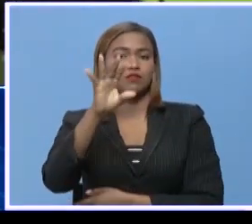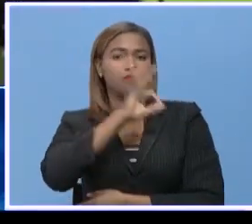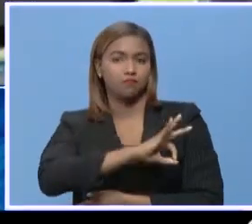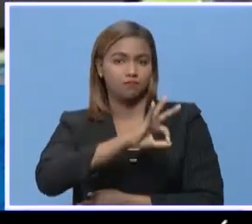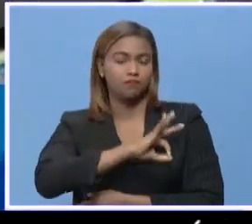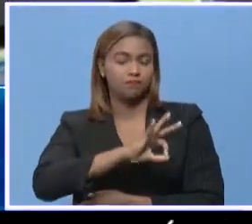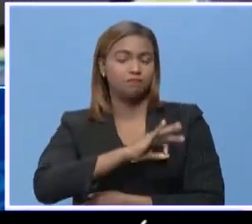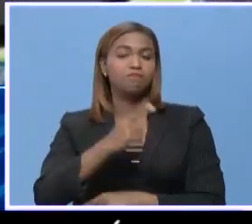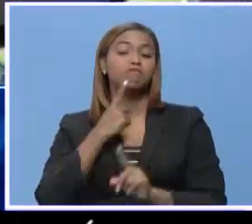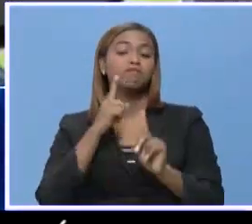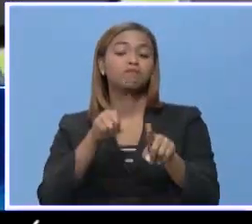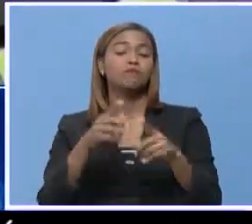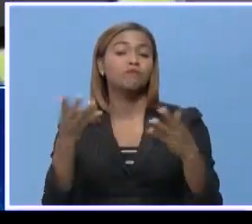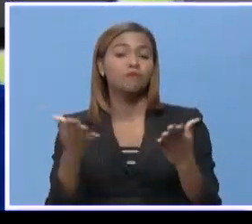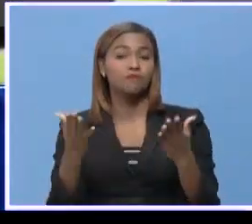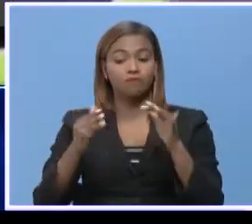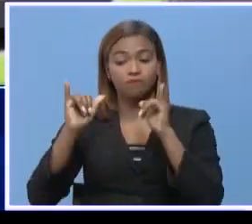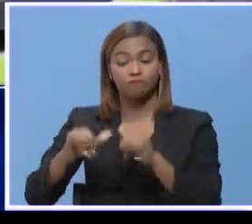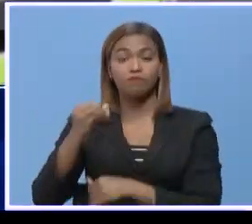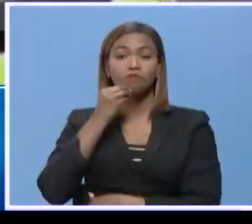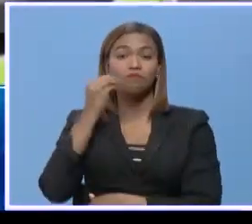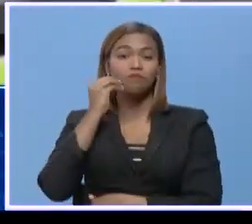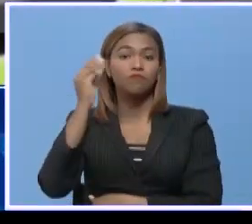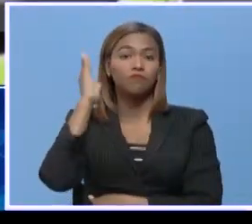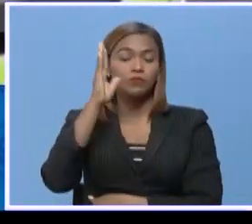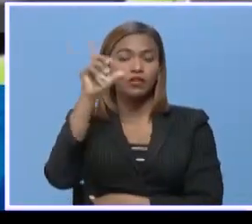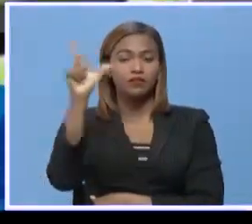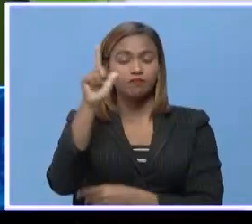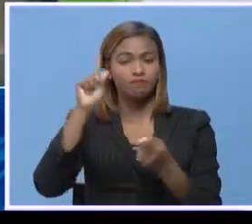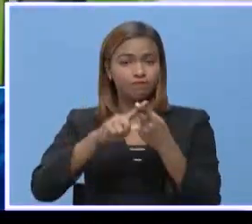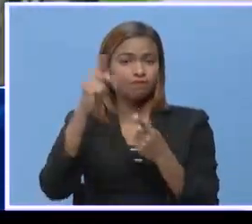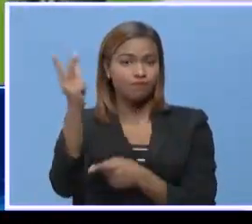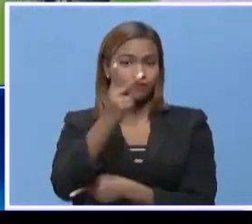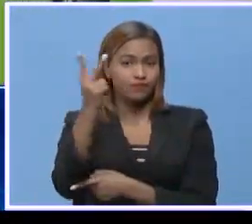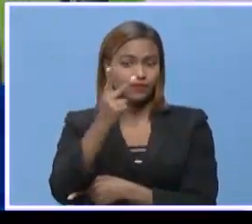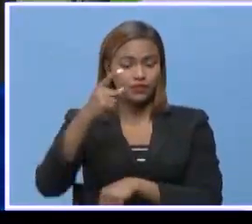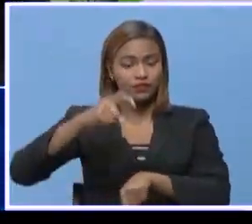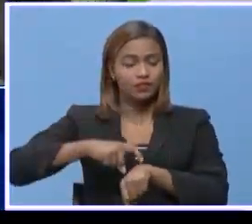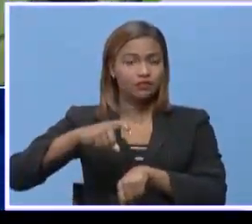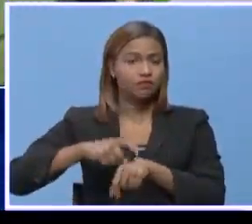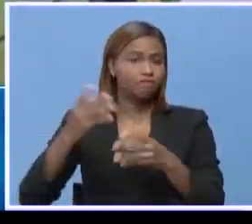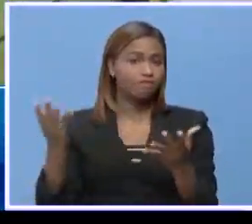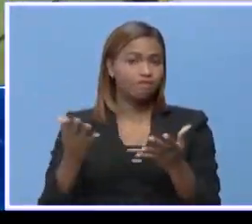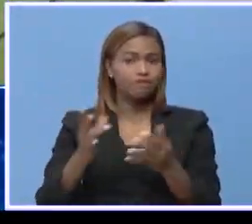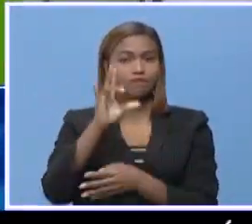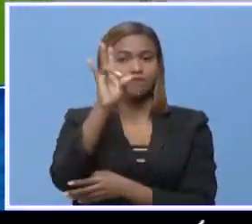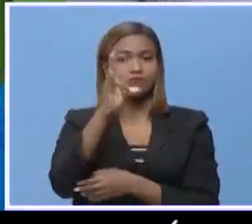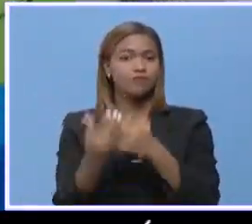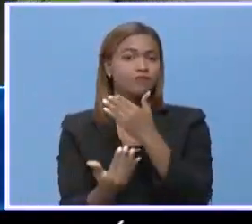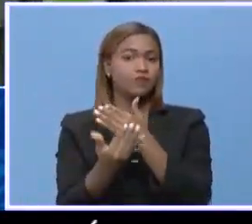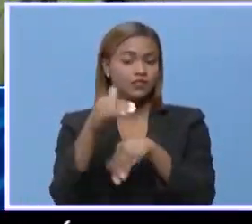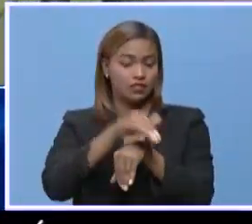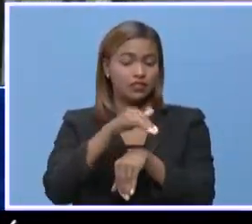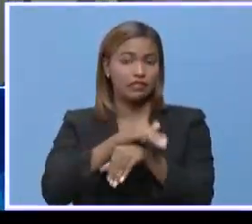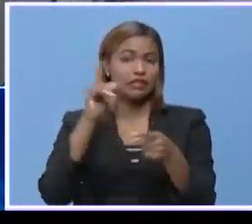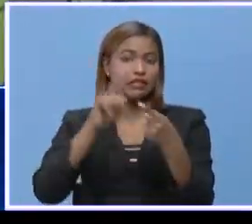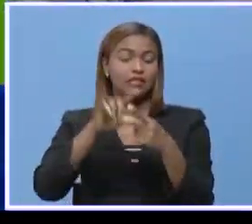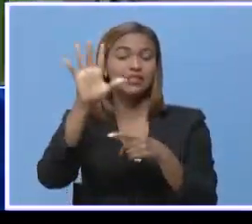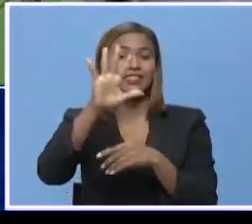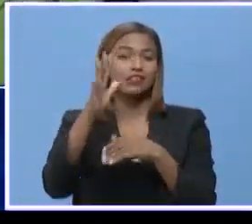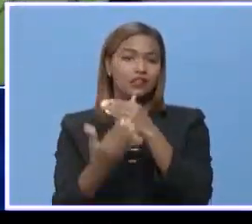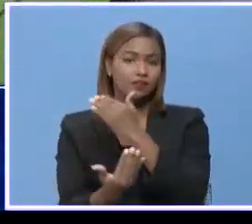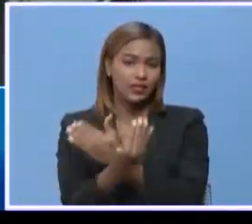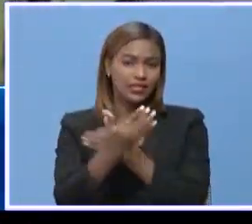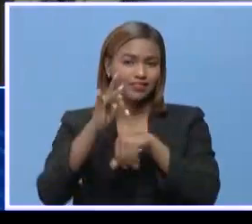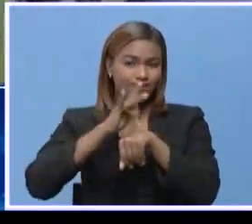febrero. Disponen que el toque de queda será de lunes a viernes en horario de 7 de la noche hasta las 5 de